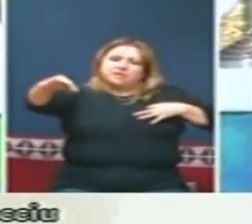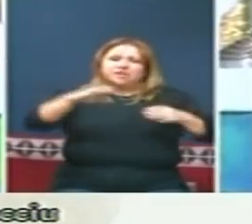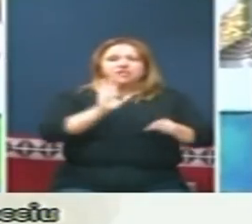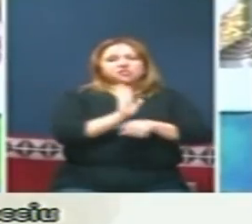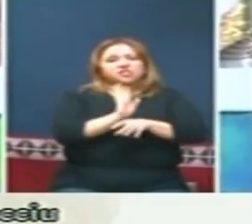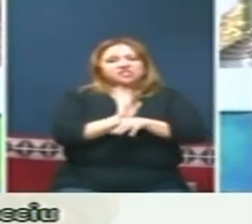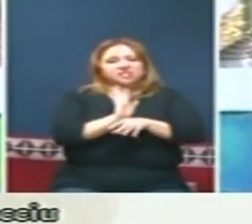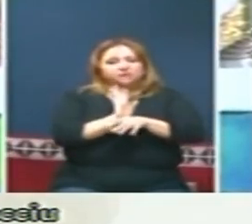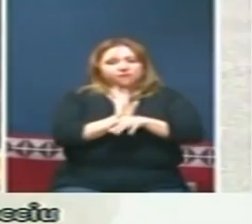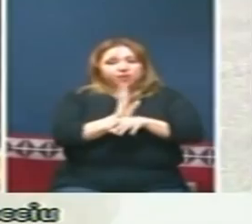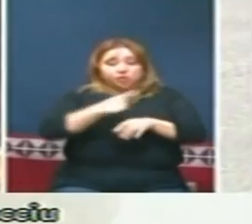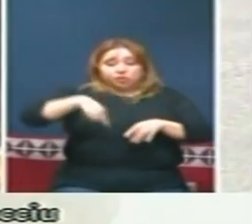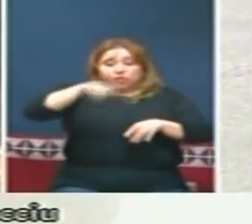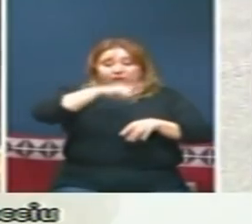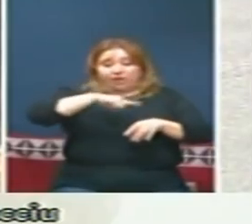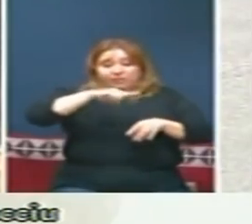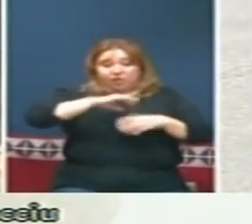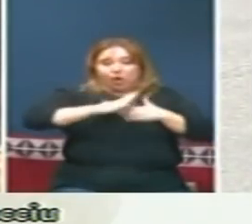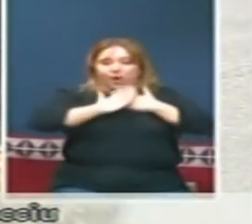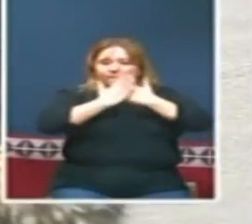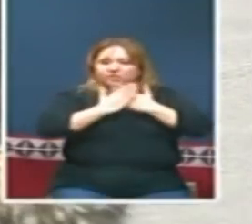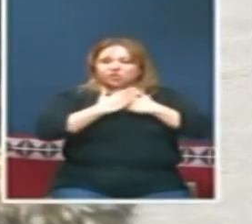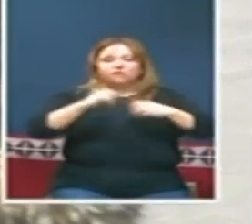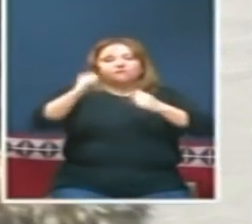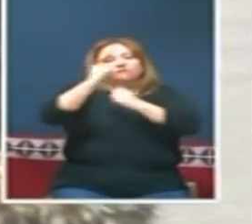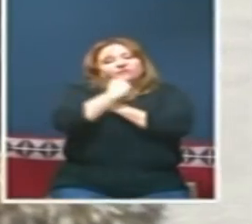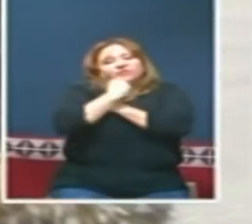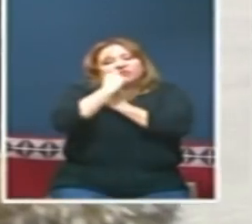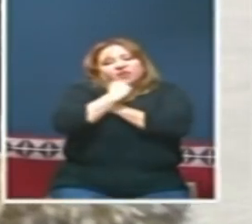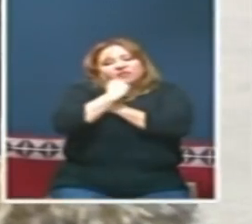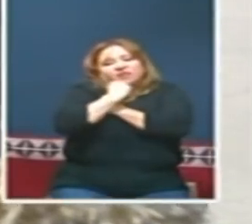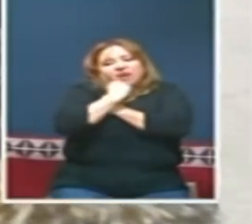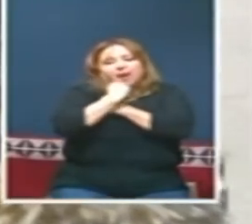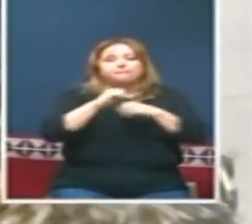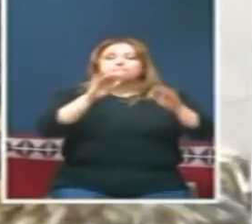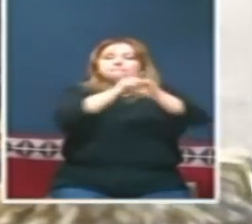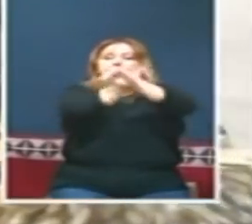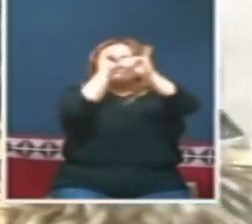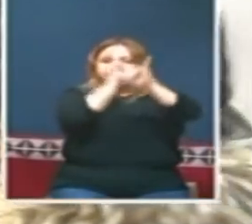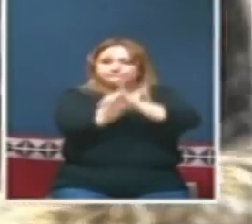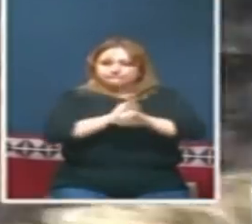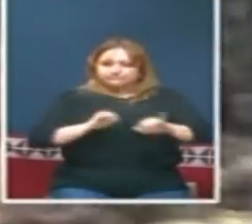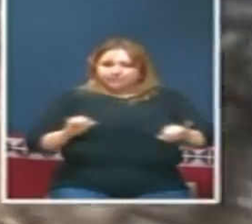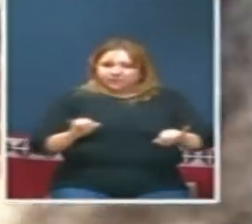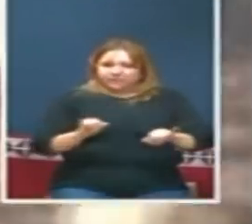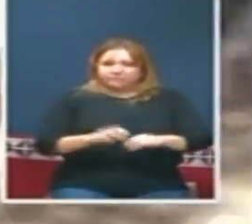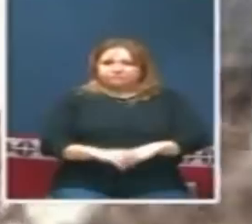amor de Jesús entre nosotros, nos damos fraternalmente un signo de paz. Paz.